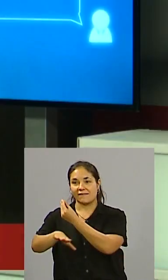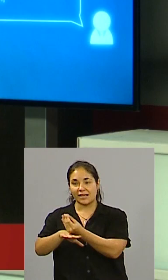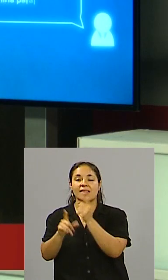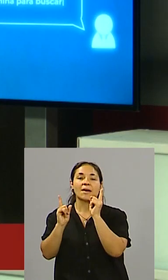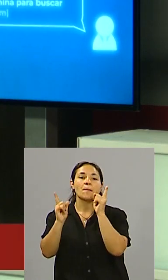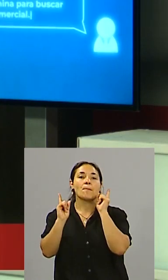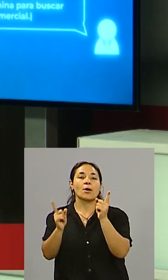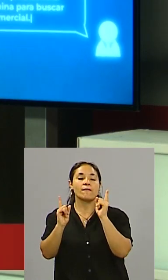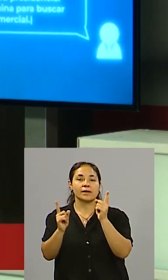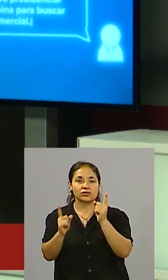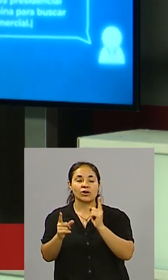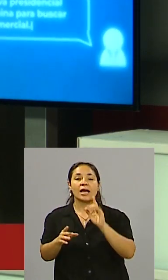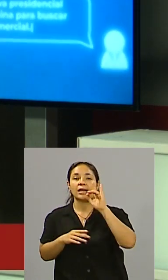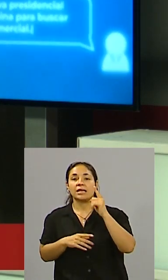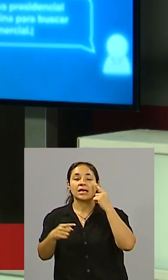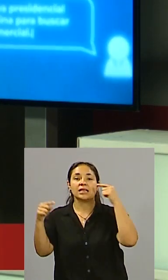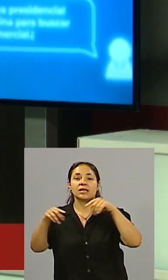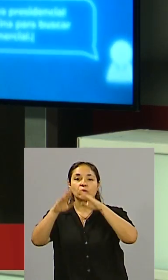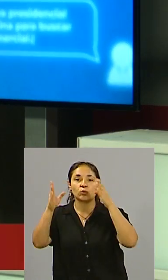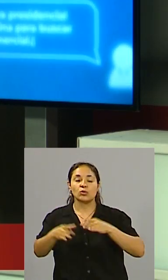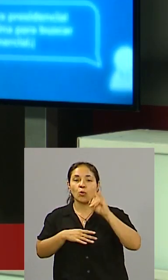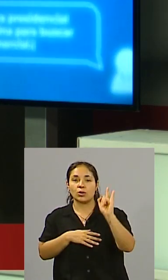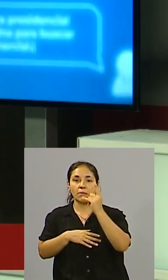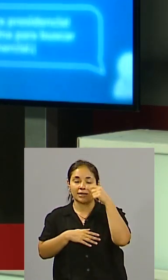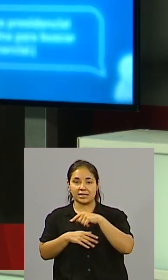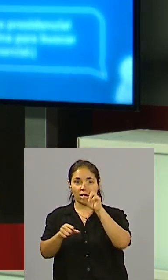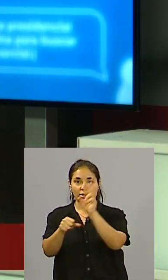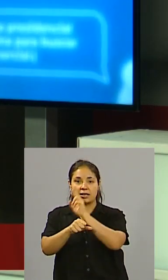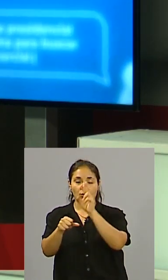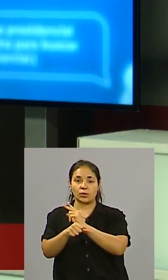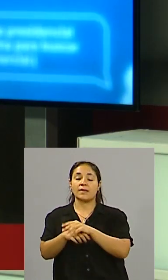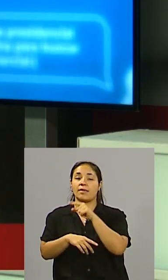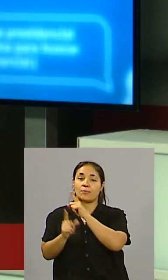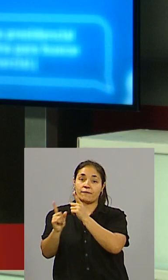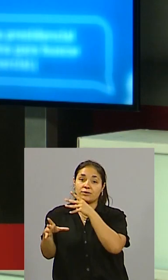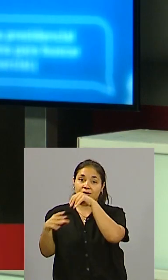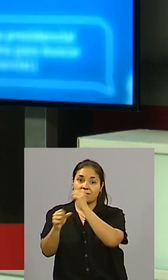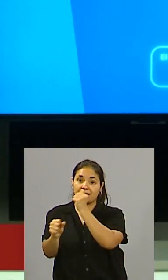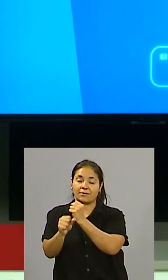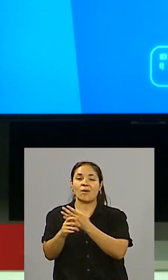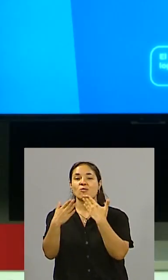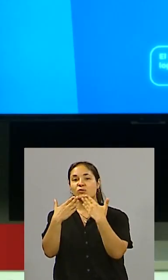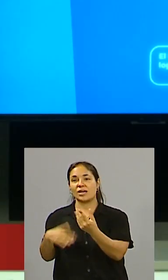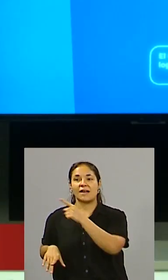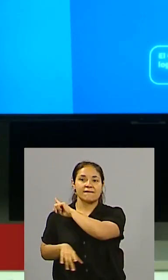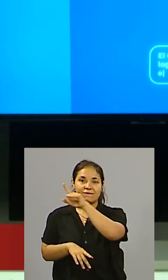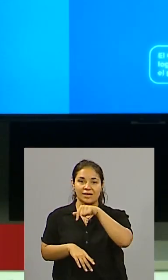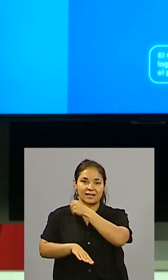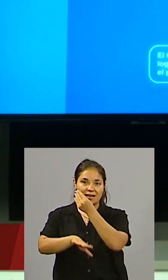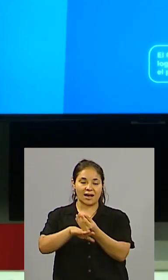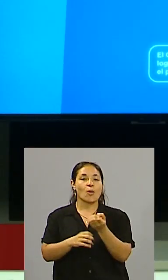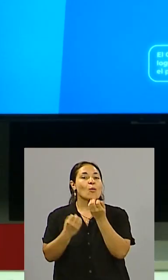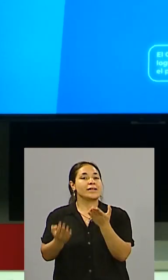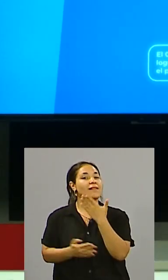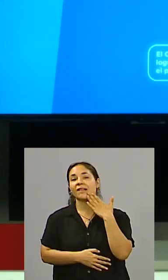del Instituto Universitario de Seguridad y es por eso que ha tenido la amabilidad de acercarse hasta nuestro estudio. ¿Qué tal? ¿Cómo estás?